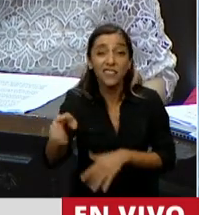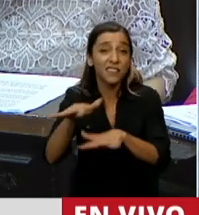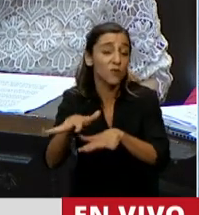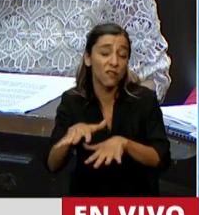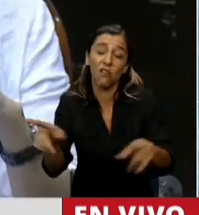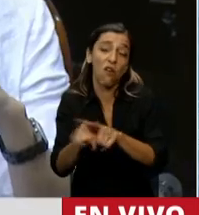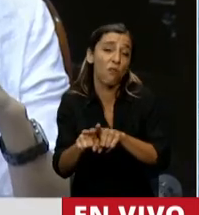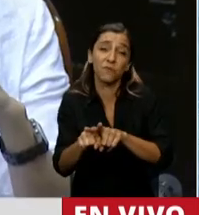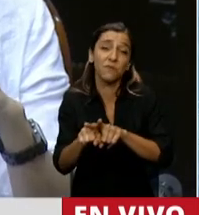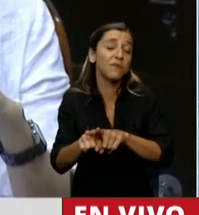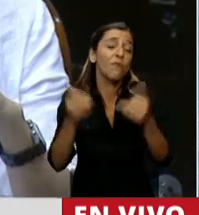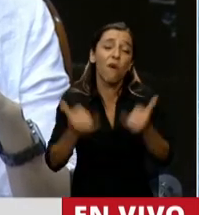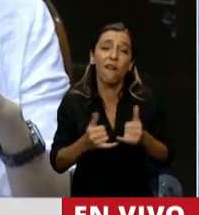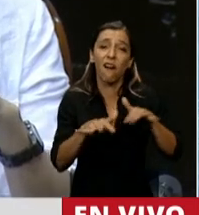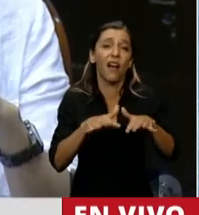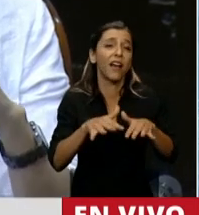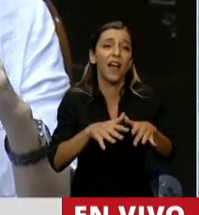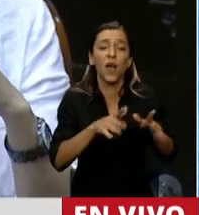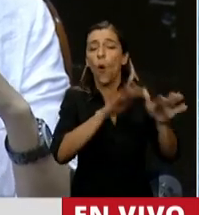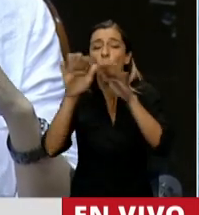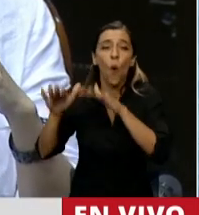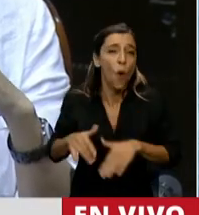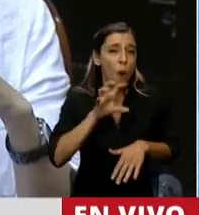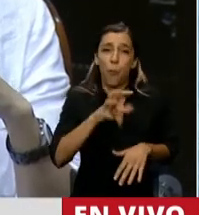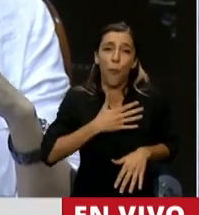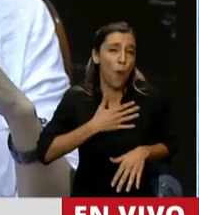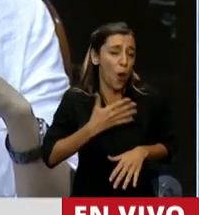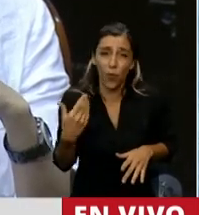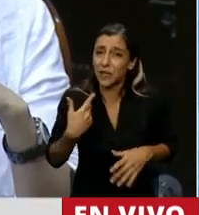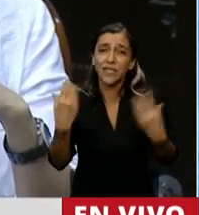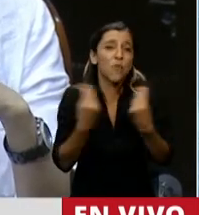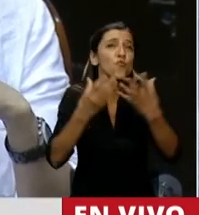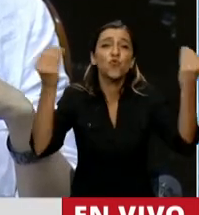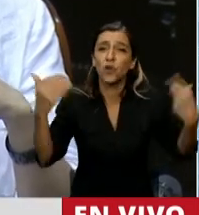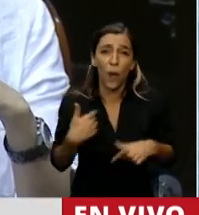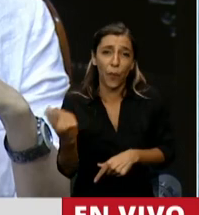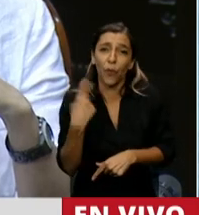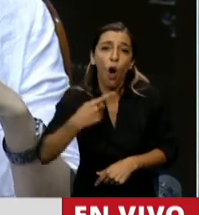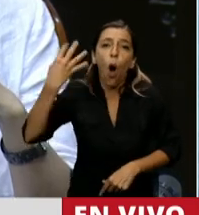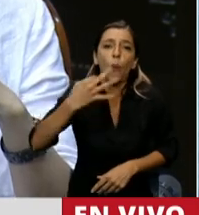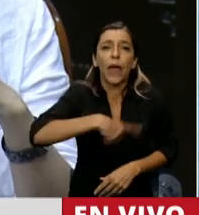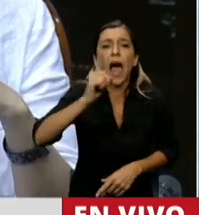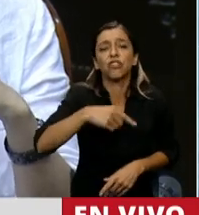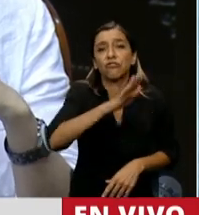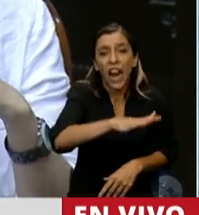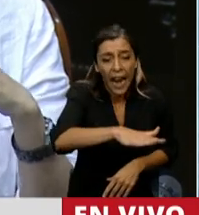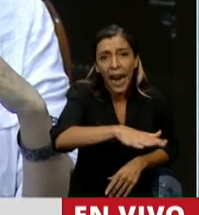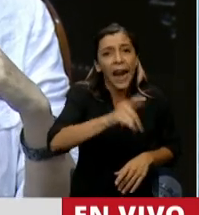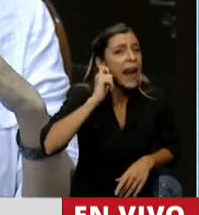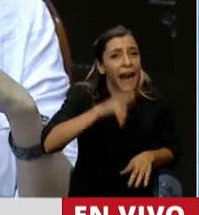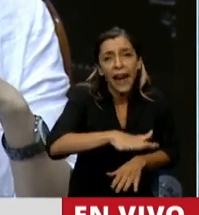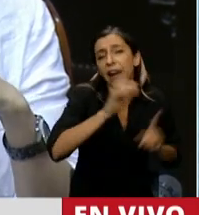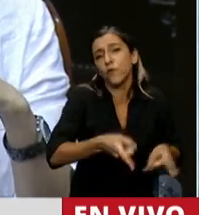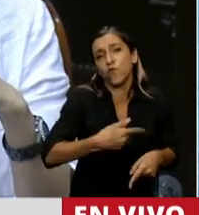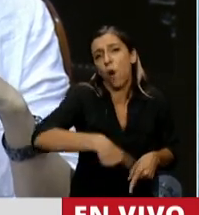en mi provincia cuando se obliga a las niñas a maternar, en vez de preservar un derecho que es tan sustancial, esencial como la